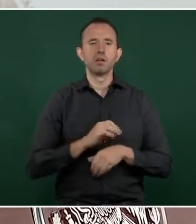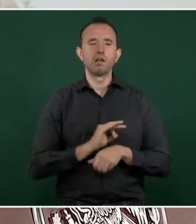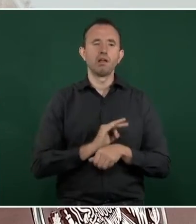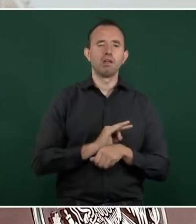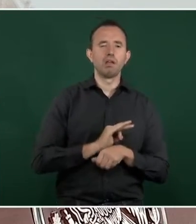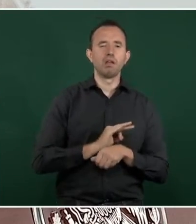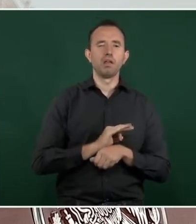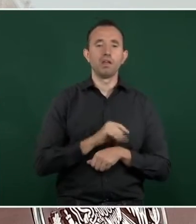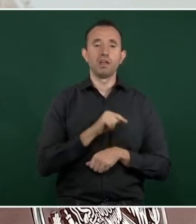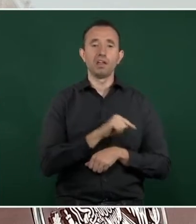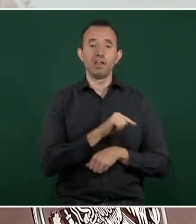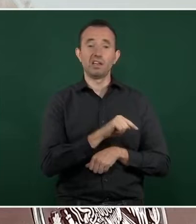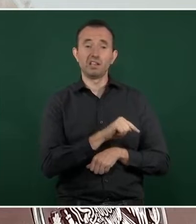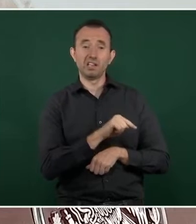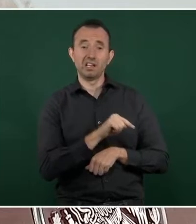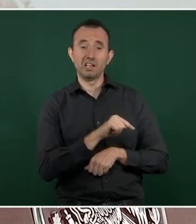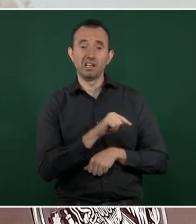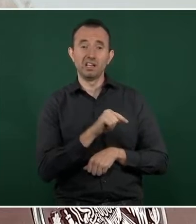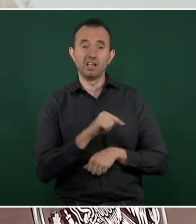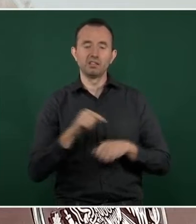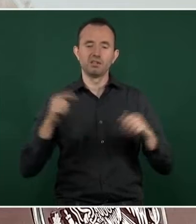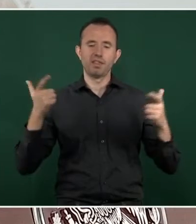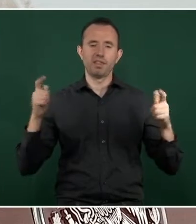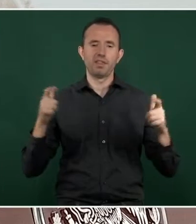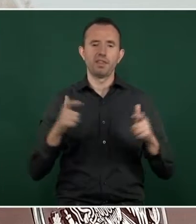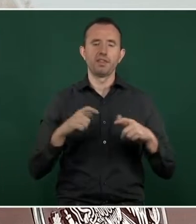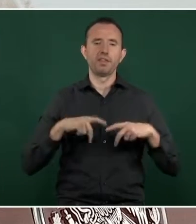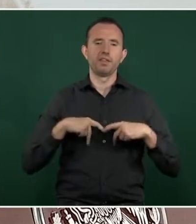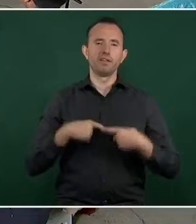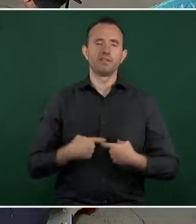Eso sí debilita a las instituciones.